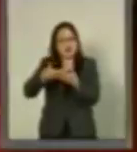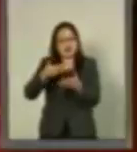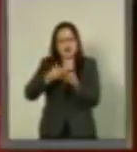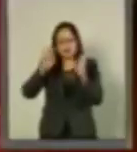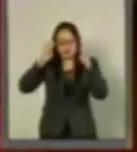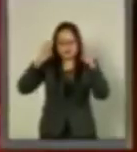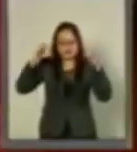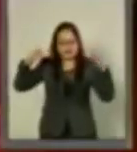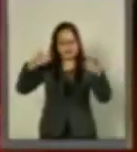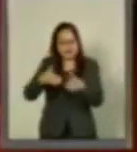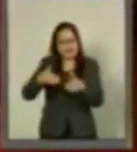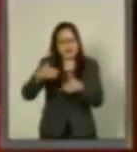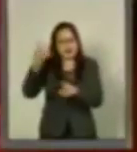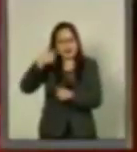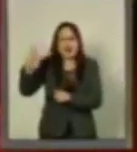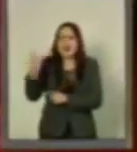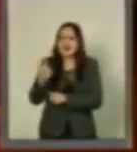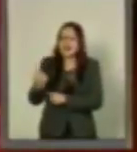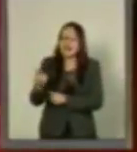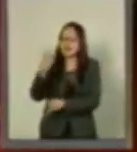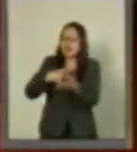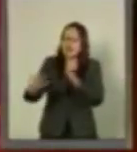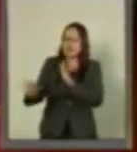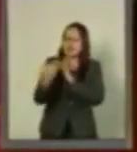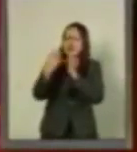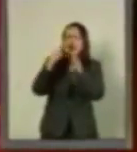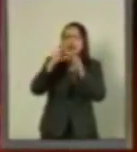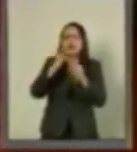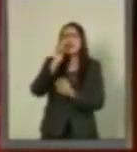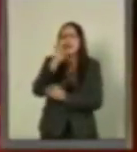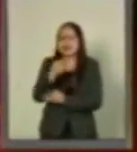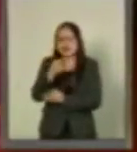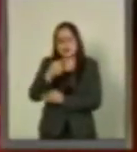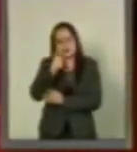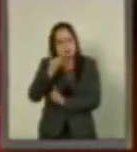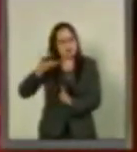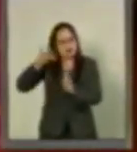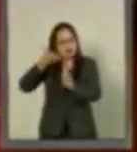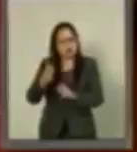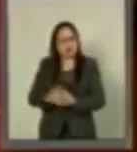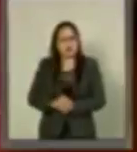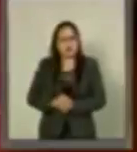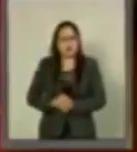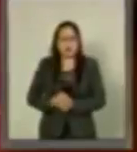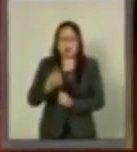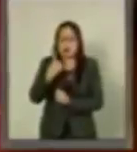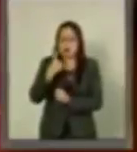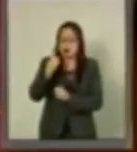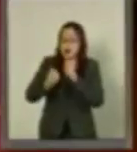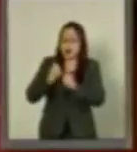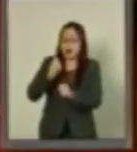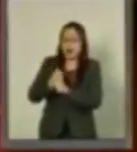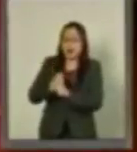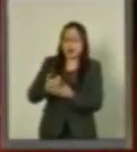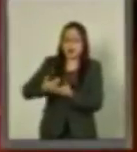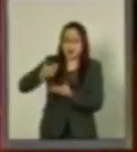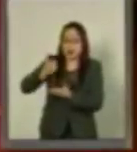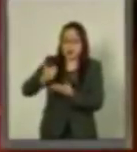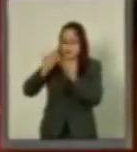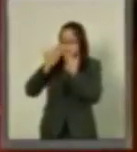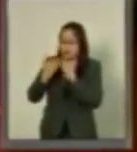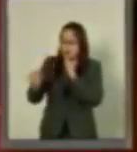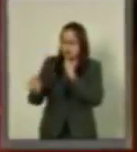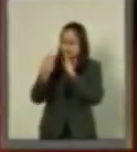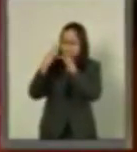en aquello para lo que es este ejercicio, no habiendo tenido el año pasado